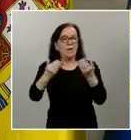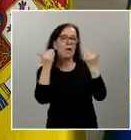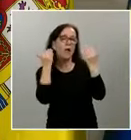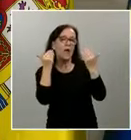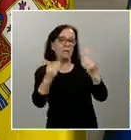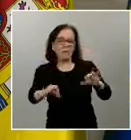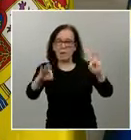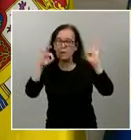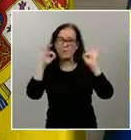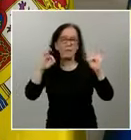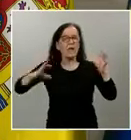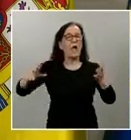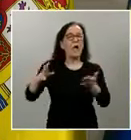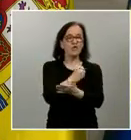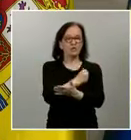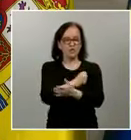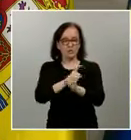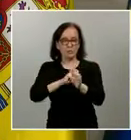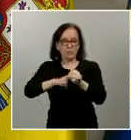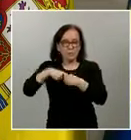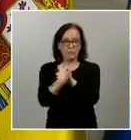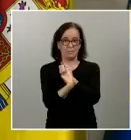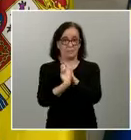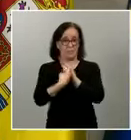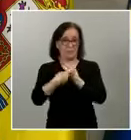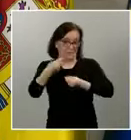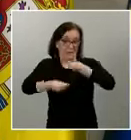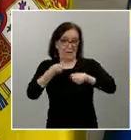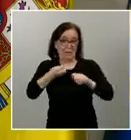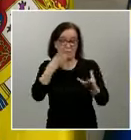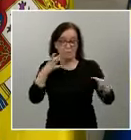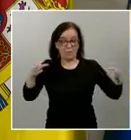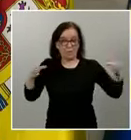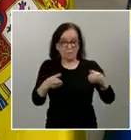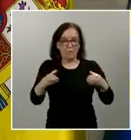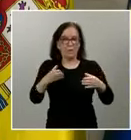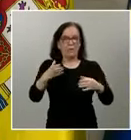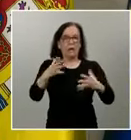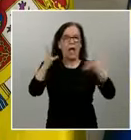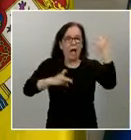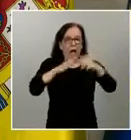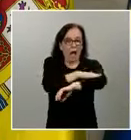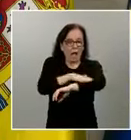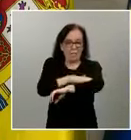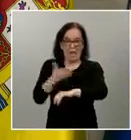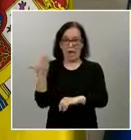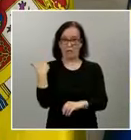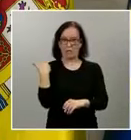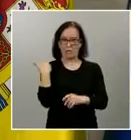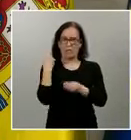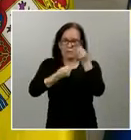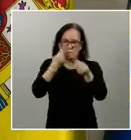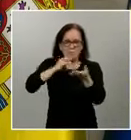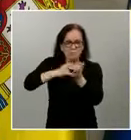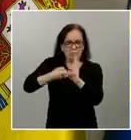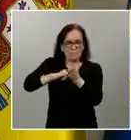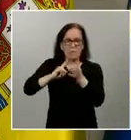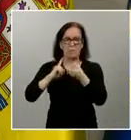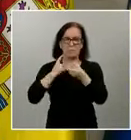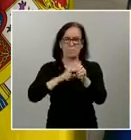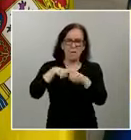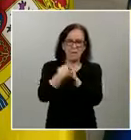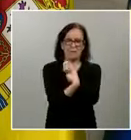todos los que han participado en que eso sea así. Al conjunto de administraciones que en el día de ayer participaron en el diseño